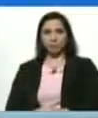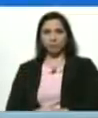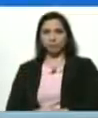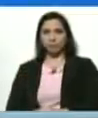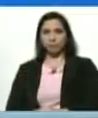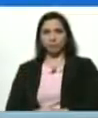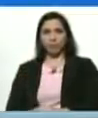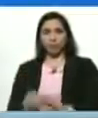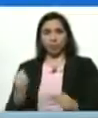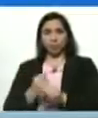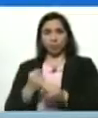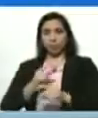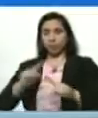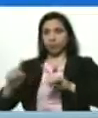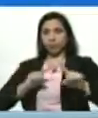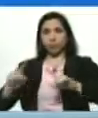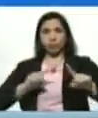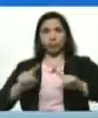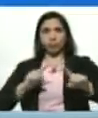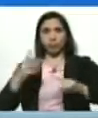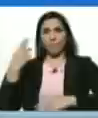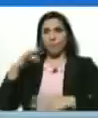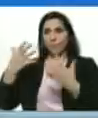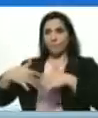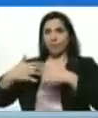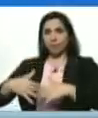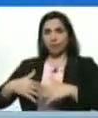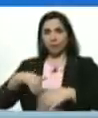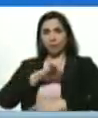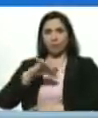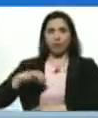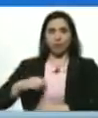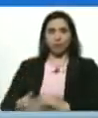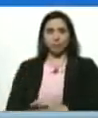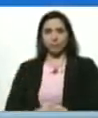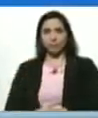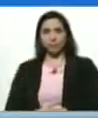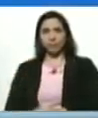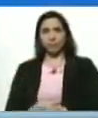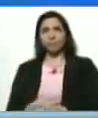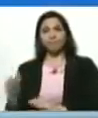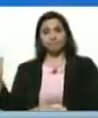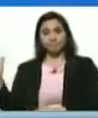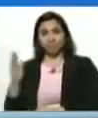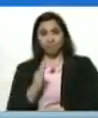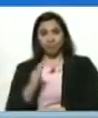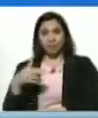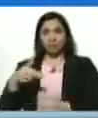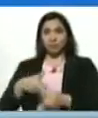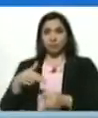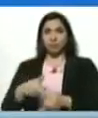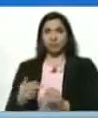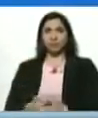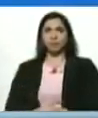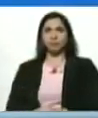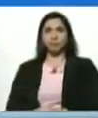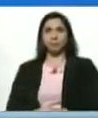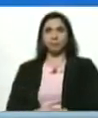gestionadas por empresarios privados que están trayendo su gasolina